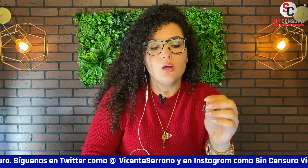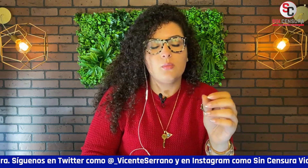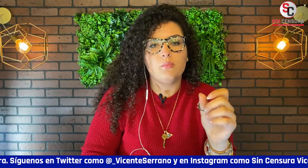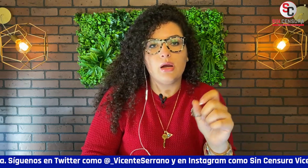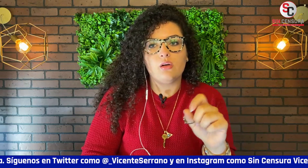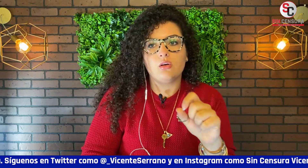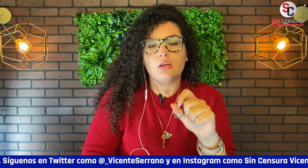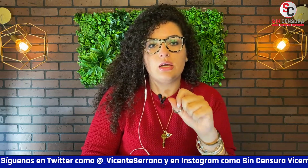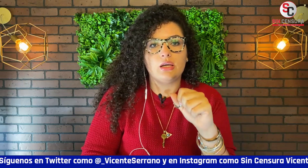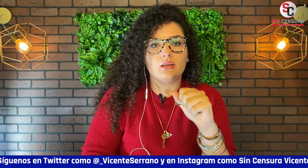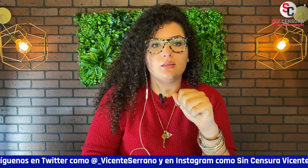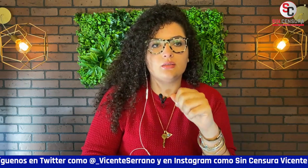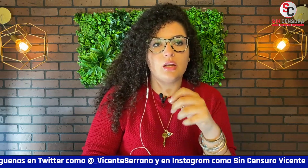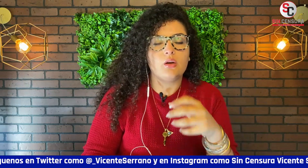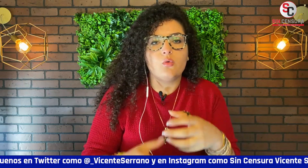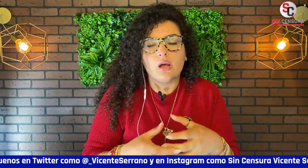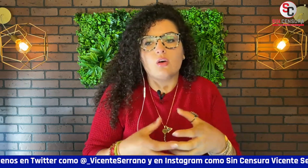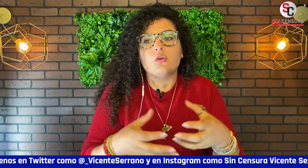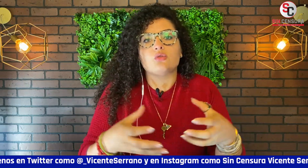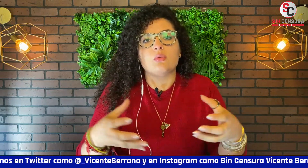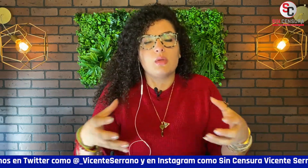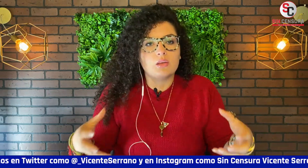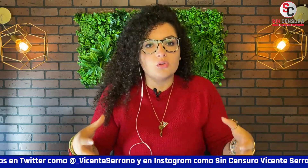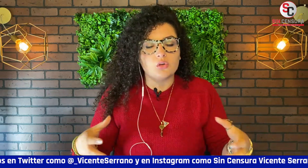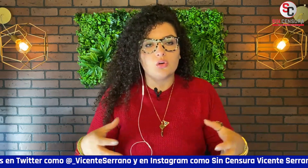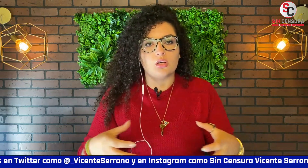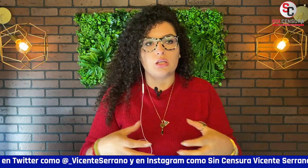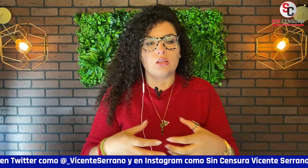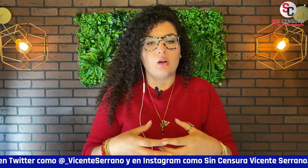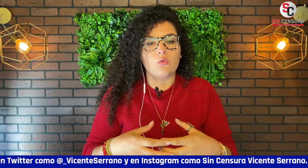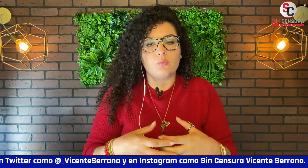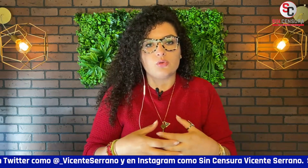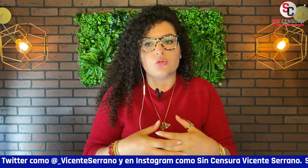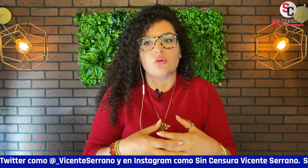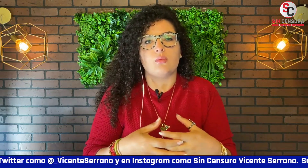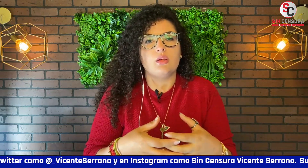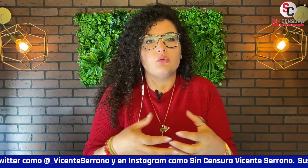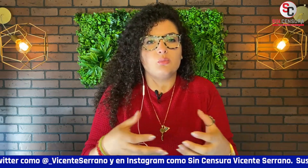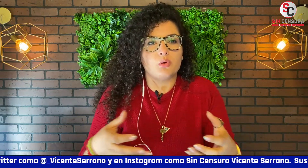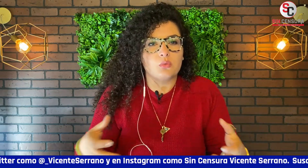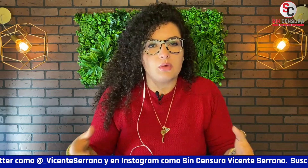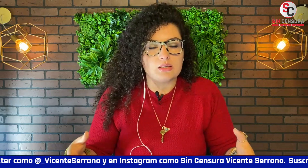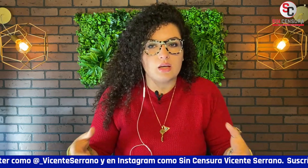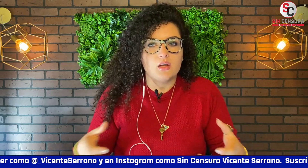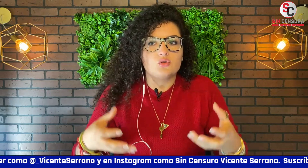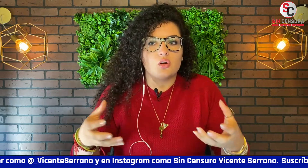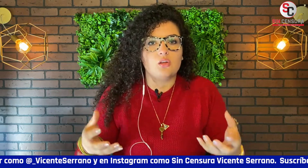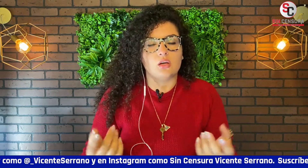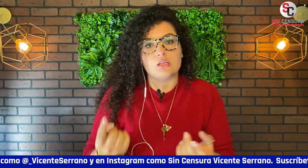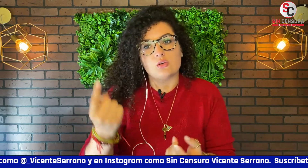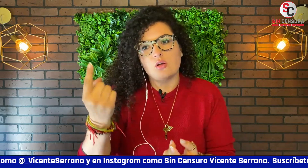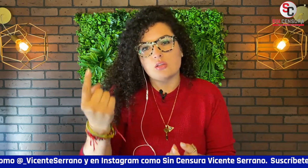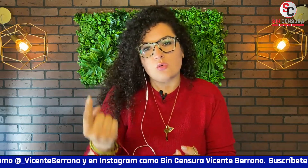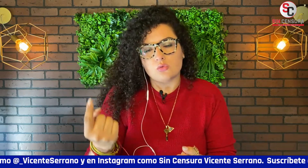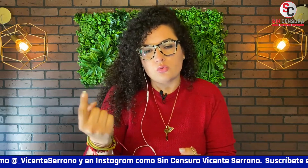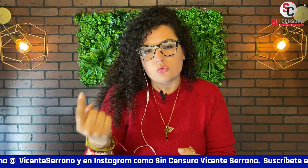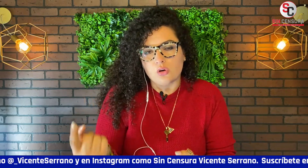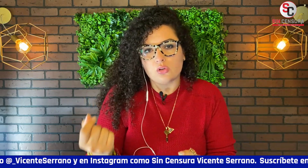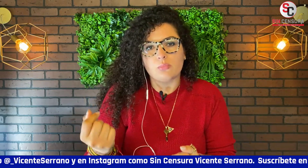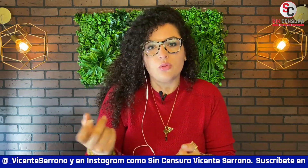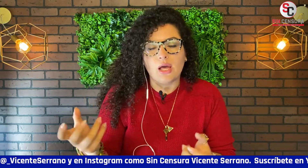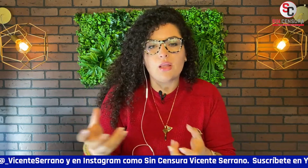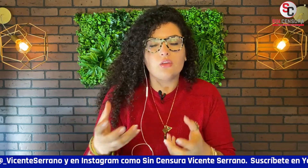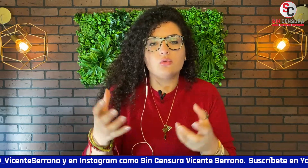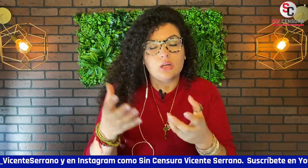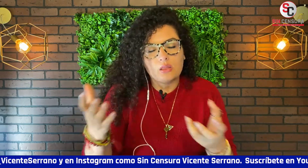parlamentarios, pero tienen un reconocimiento y tienen un posicionamiento un poco más sólido que si se lo hace un